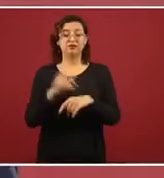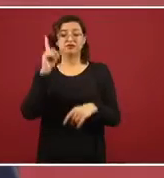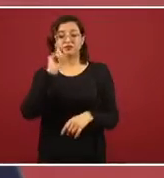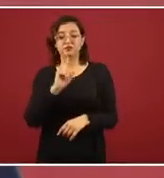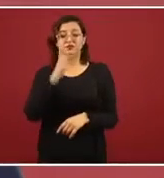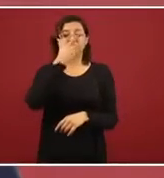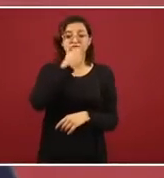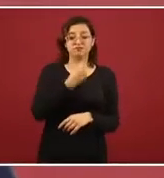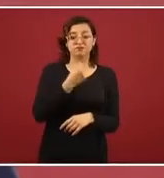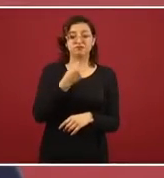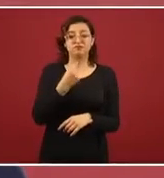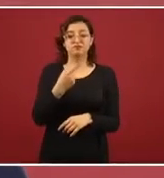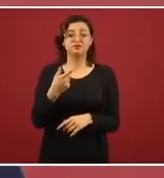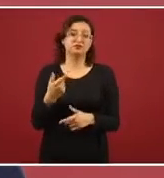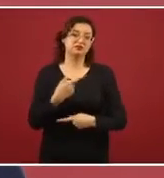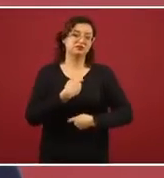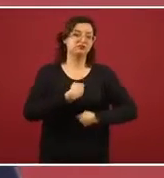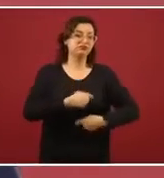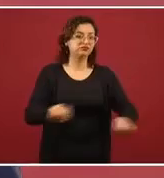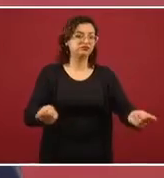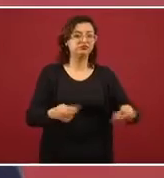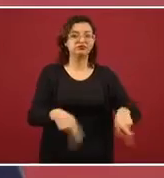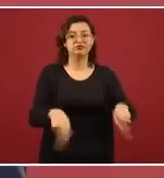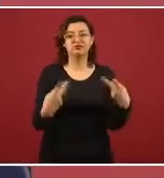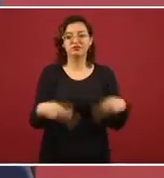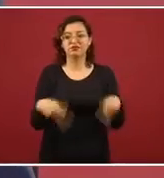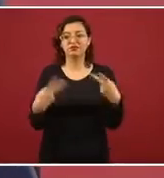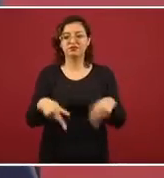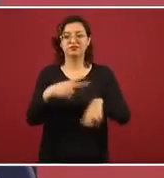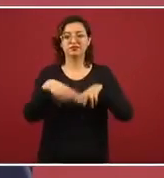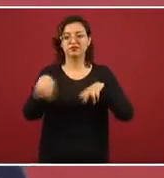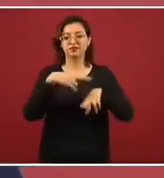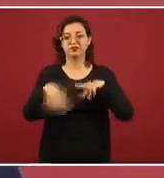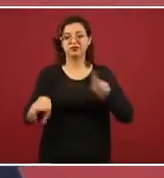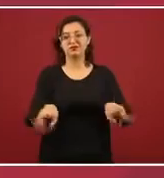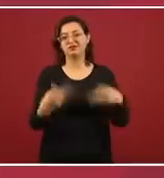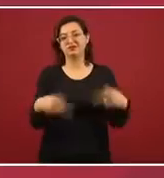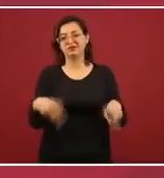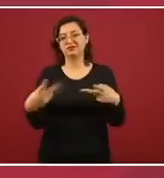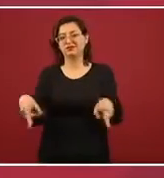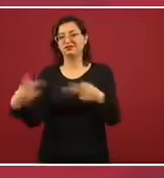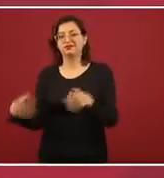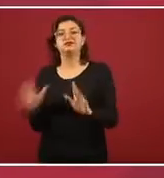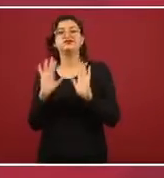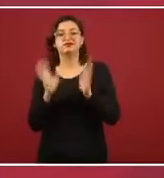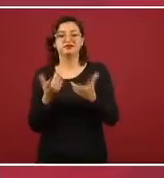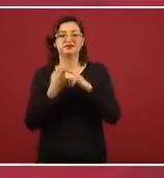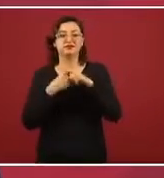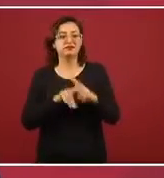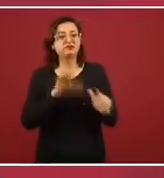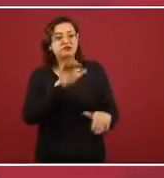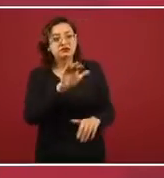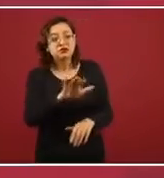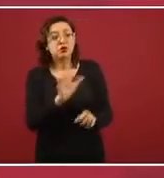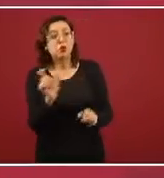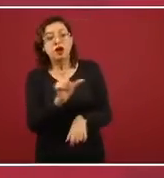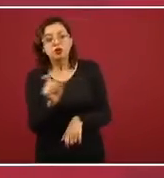mujeres y hombres, billeteros, porque van a preguntarles sobre cuándo va a salir